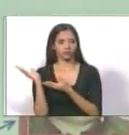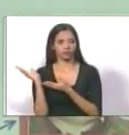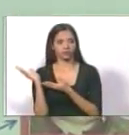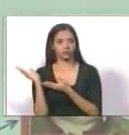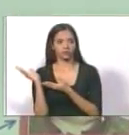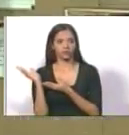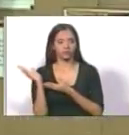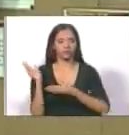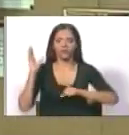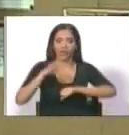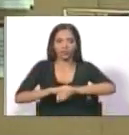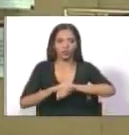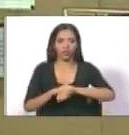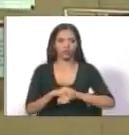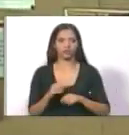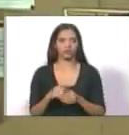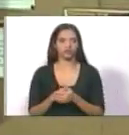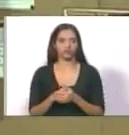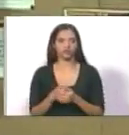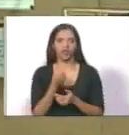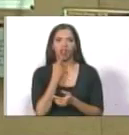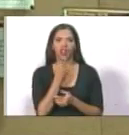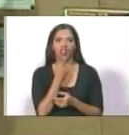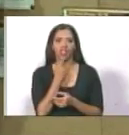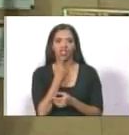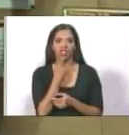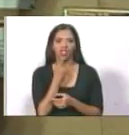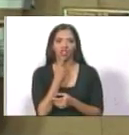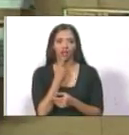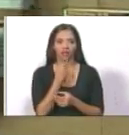Está capturado. Bocón. Es otro Bocón.